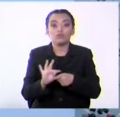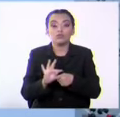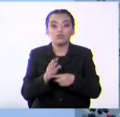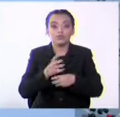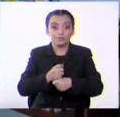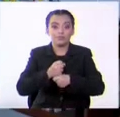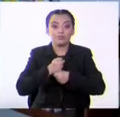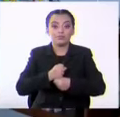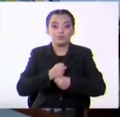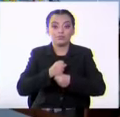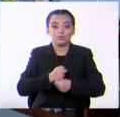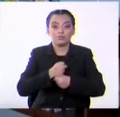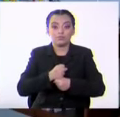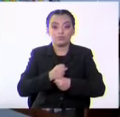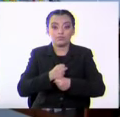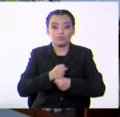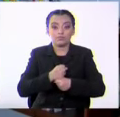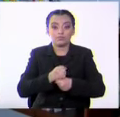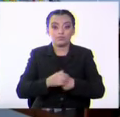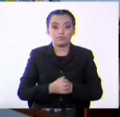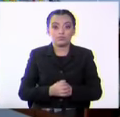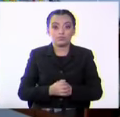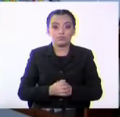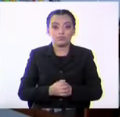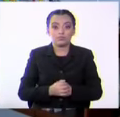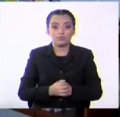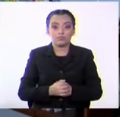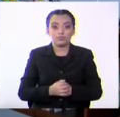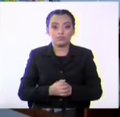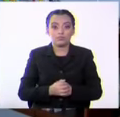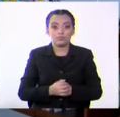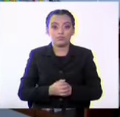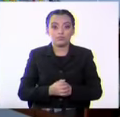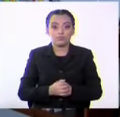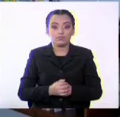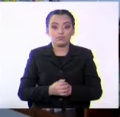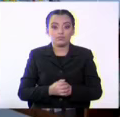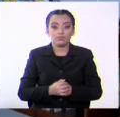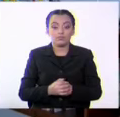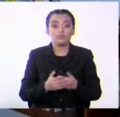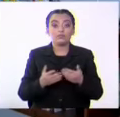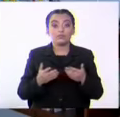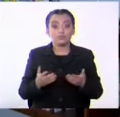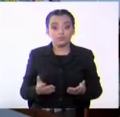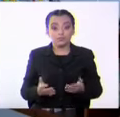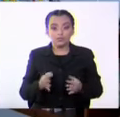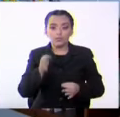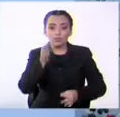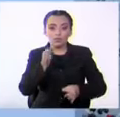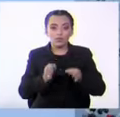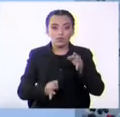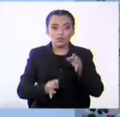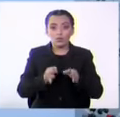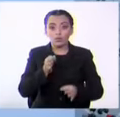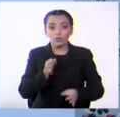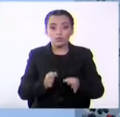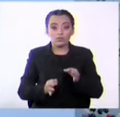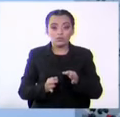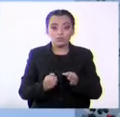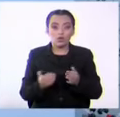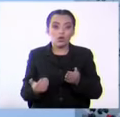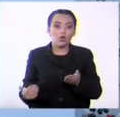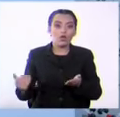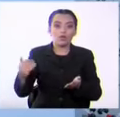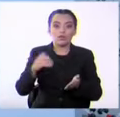como seres humanos también nos viéramos afectados. Pero para ser justos y poder